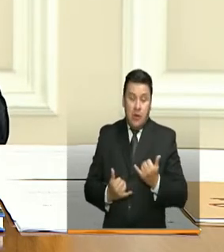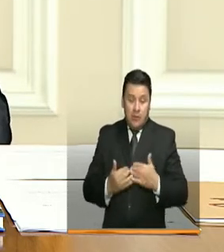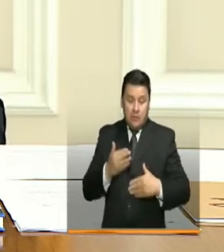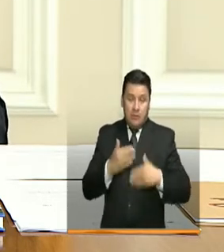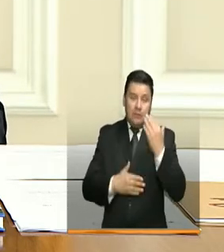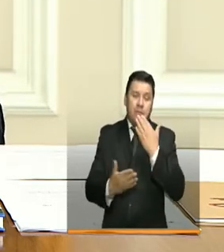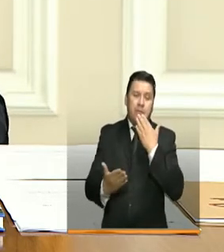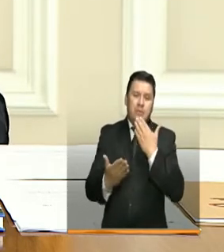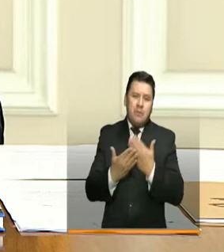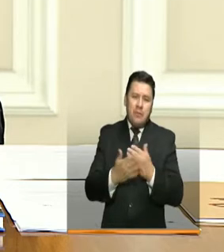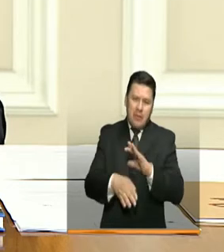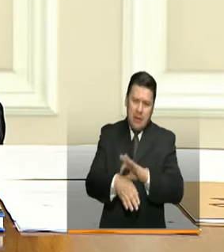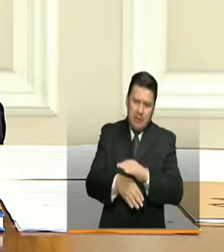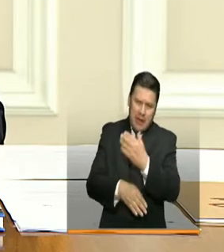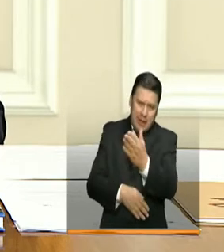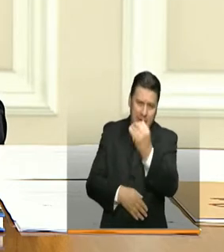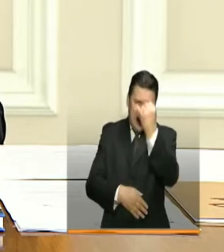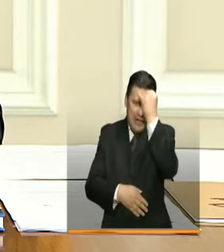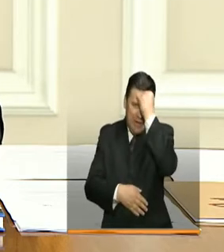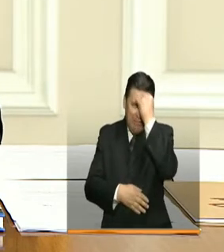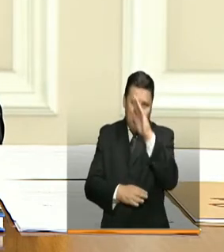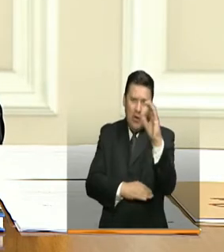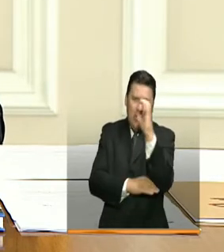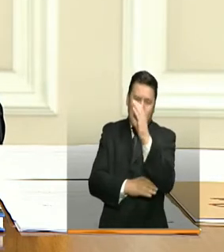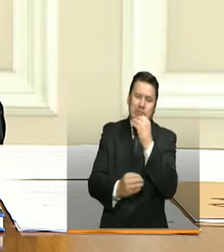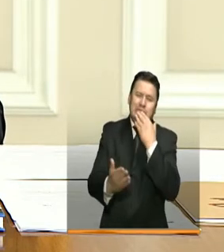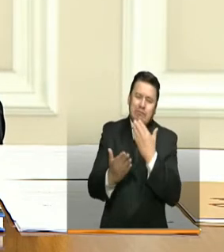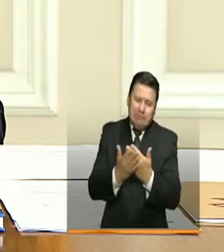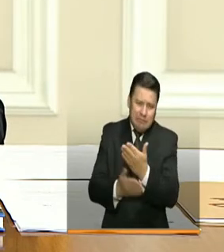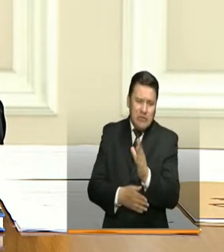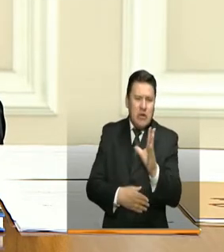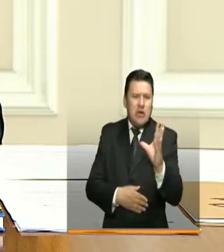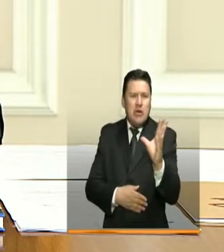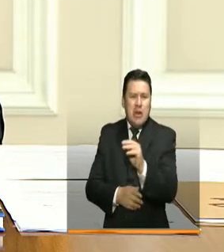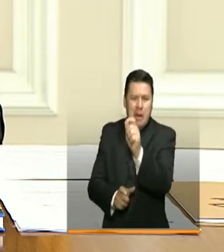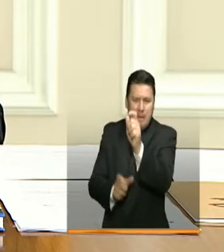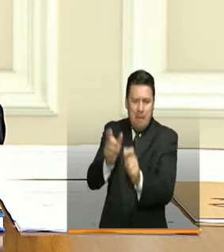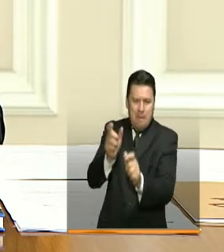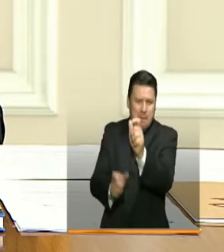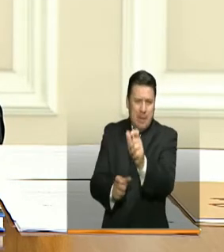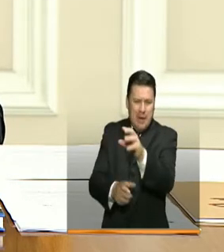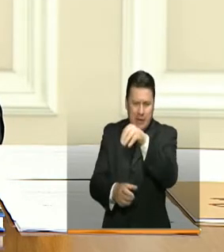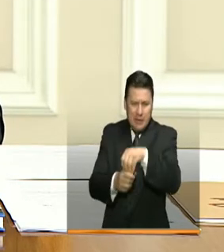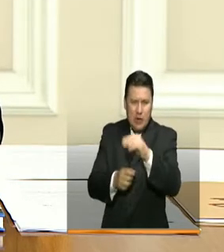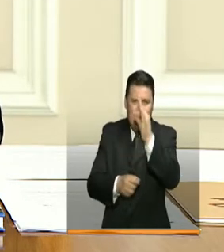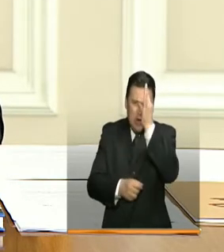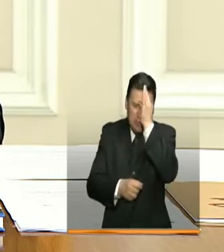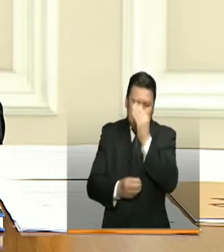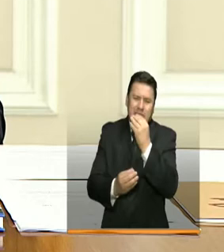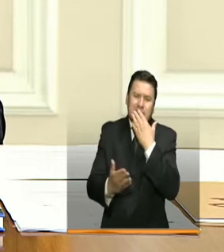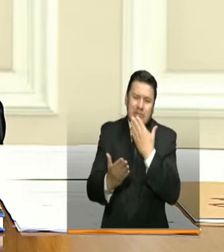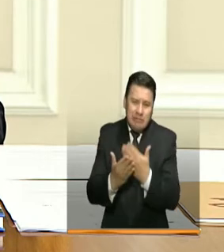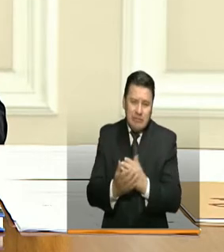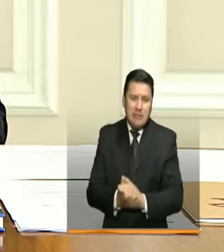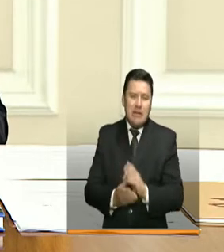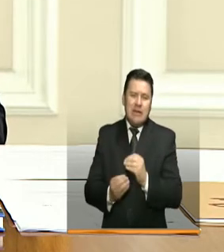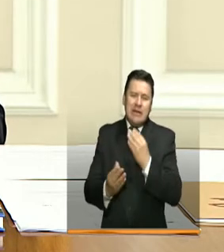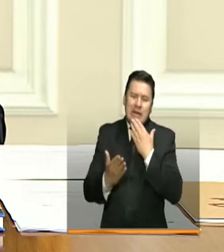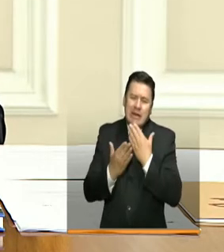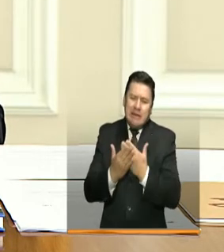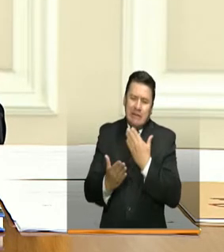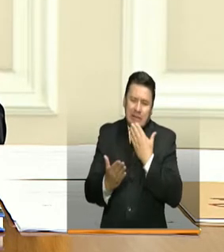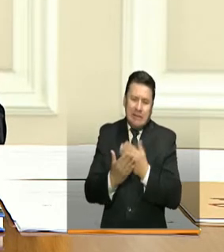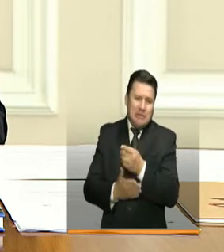por agradecerle a los médicos y a las enfermeras de Colombia, a todo el personal de soporte en las clínicas. Darle las